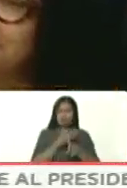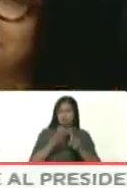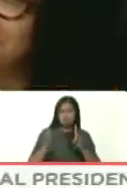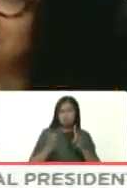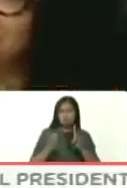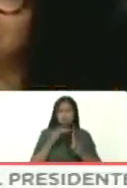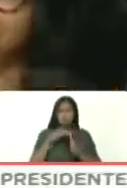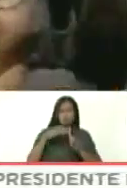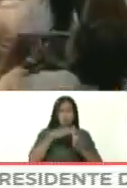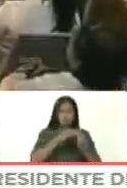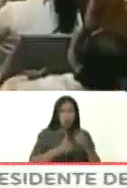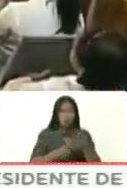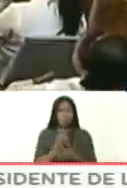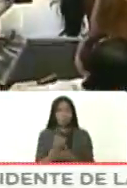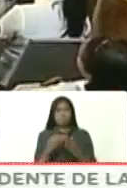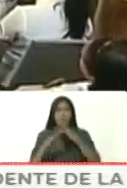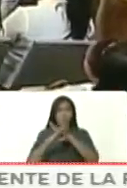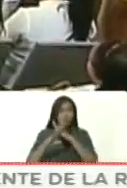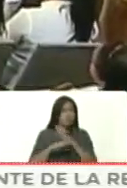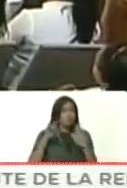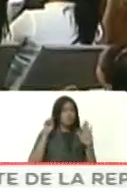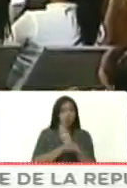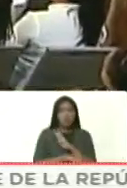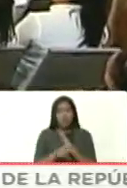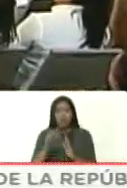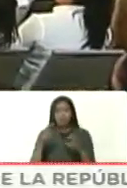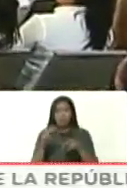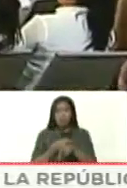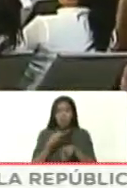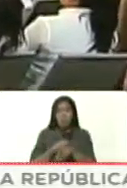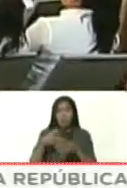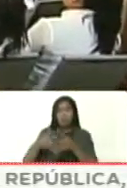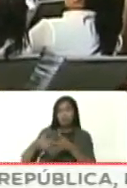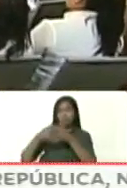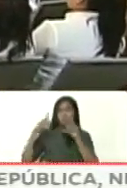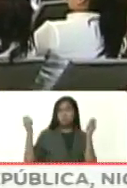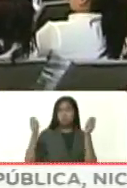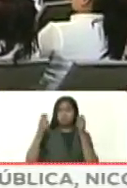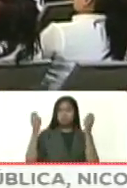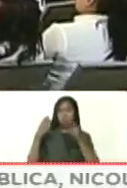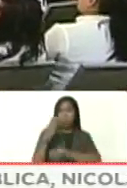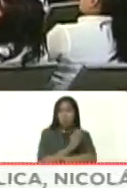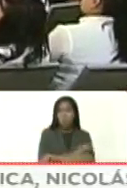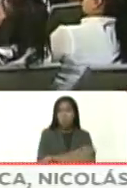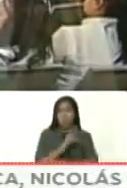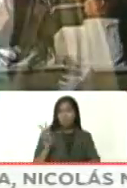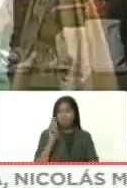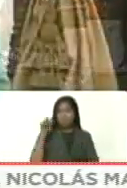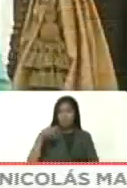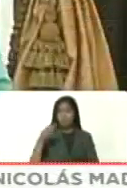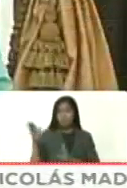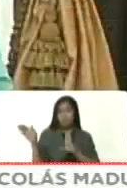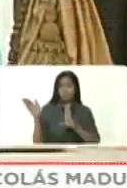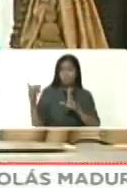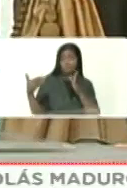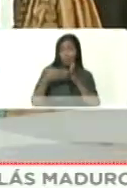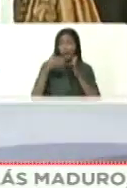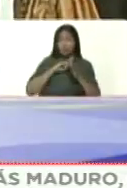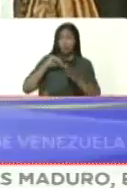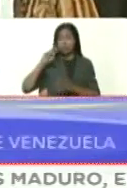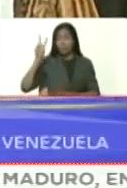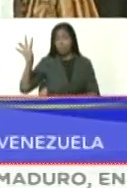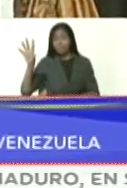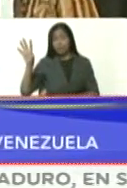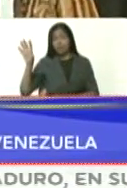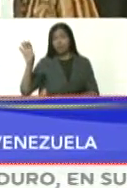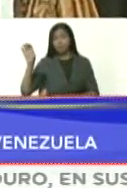la persecución, las sanciones, el bloqueo del gobierno de Donald Trump promovido por la oposición venezolana contra el país, donde ha